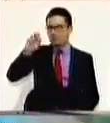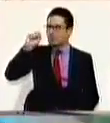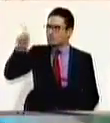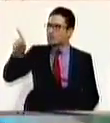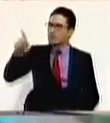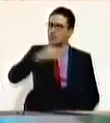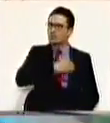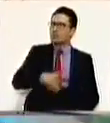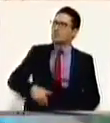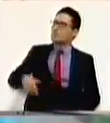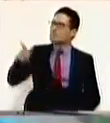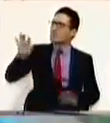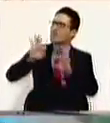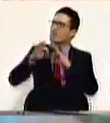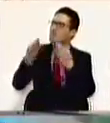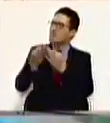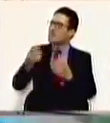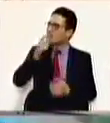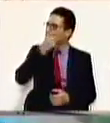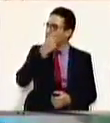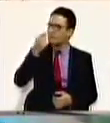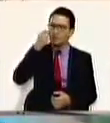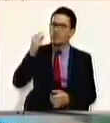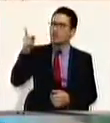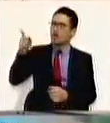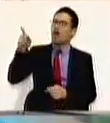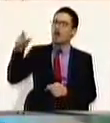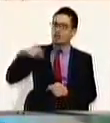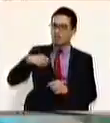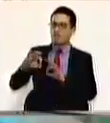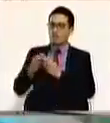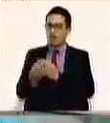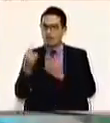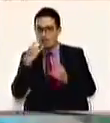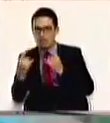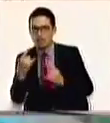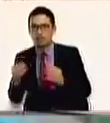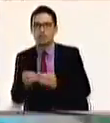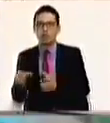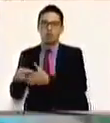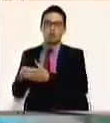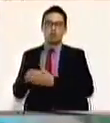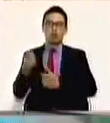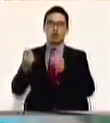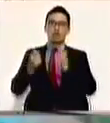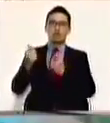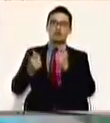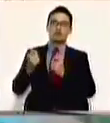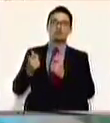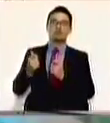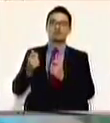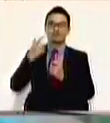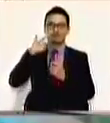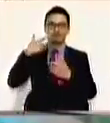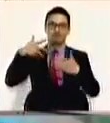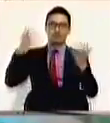que familiares del presidente de la República tienen también intereses y eventualmente grupos económicos sobre